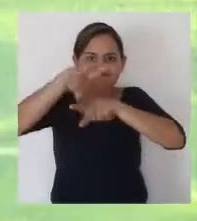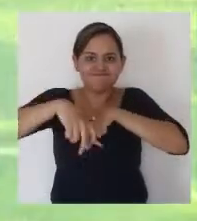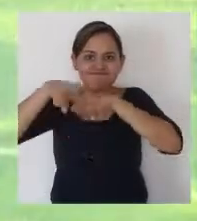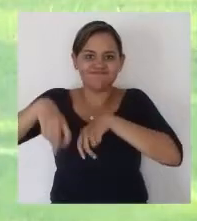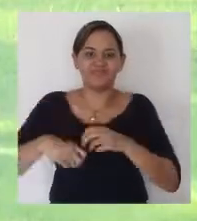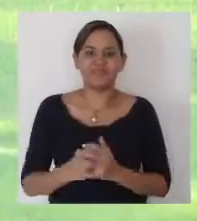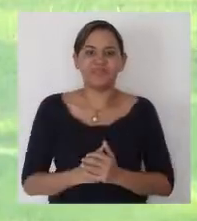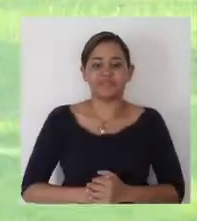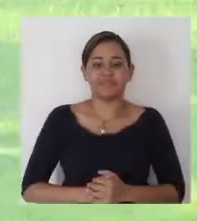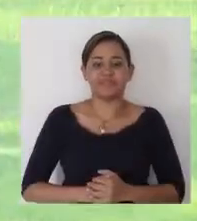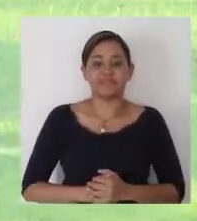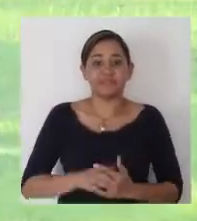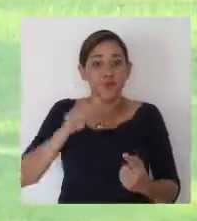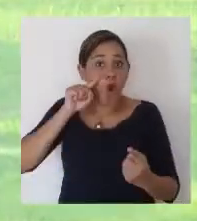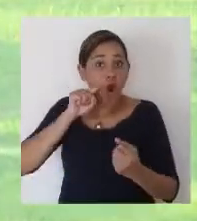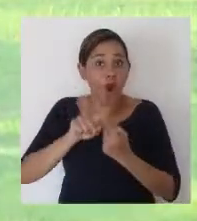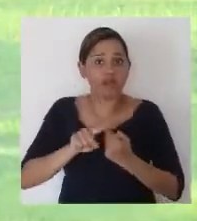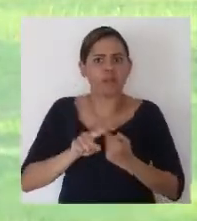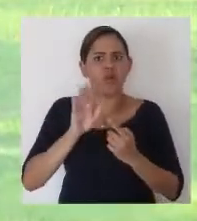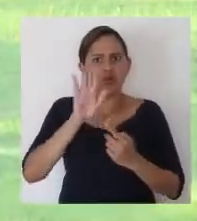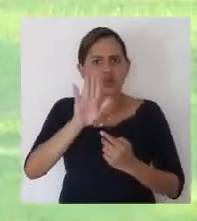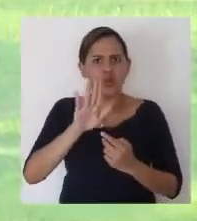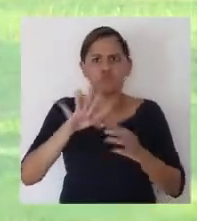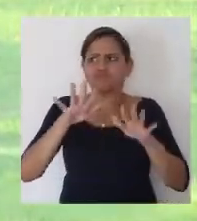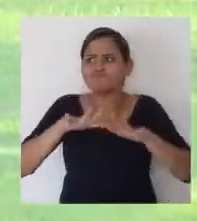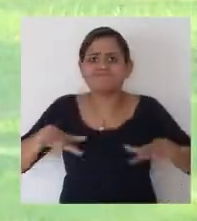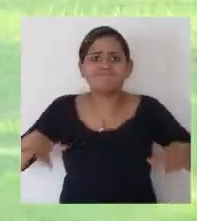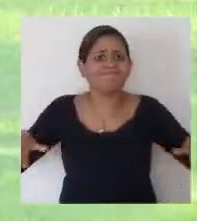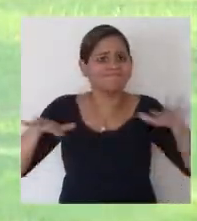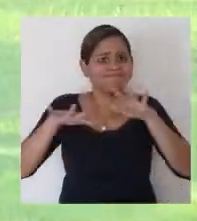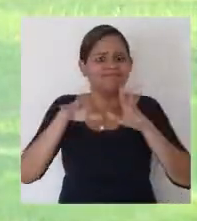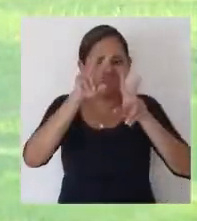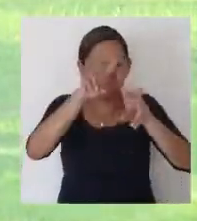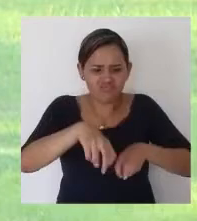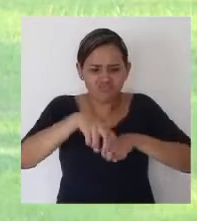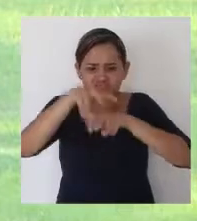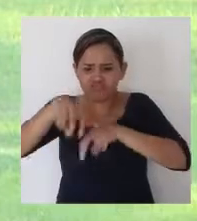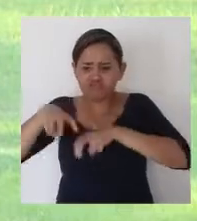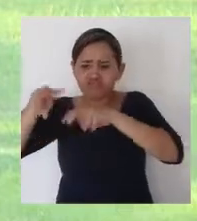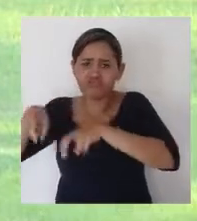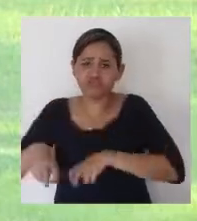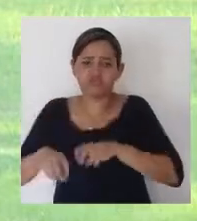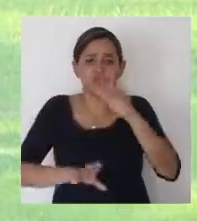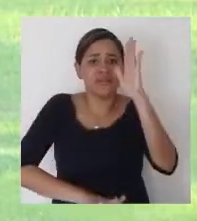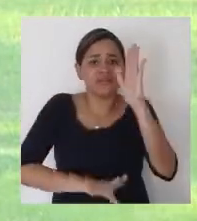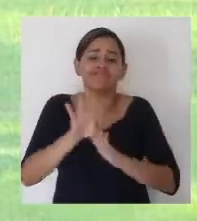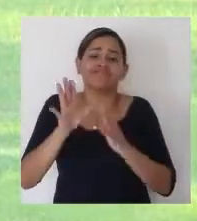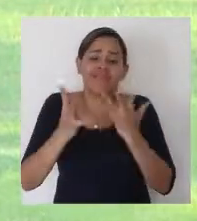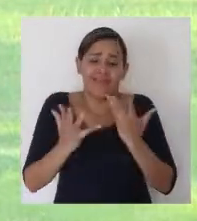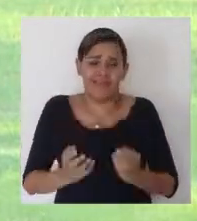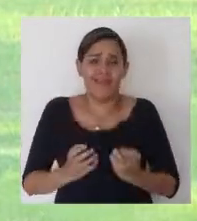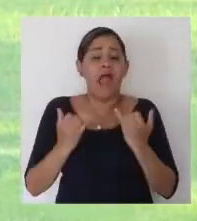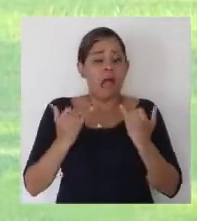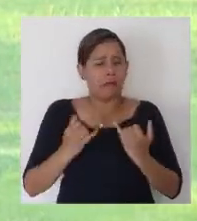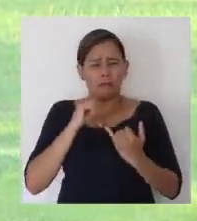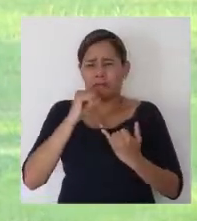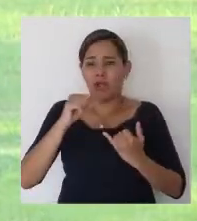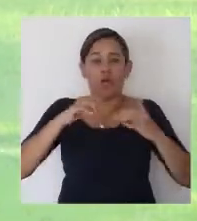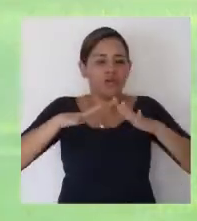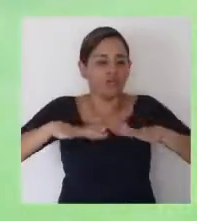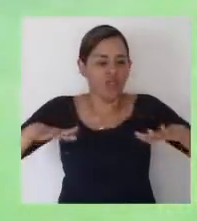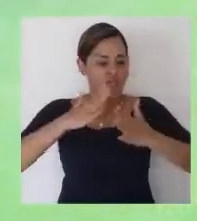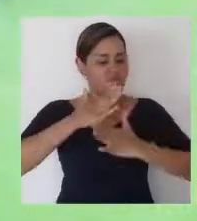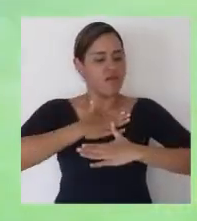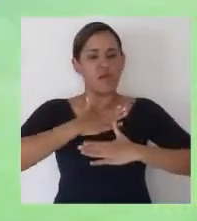nuestra universidad fue la sede del encuentro las organizaciones campesinas del caribe que planteó una revisión desde la academia de la visión del desarrollo rural de